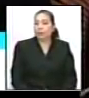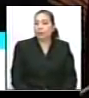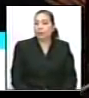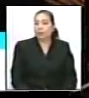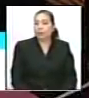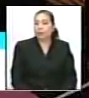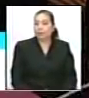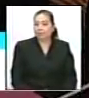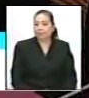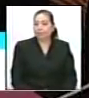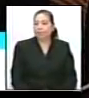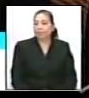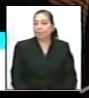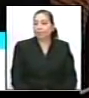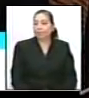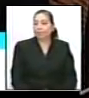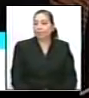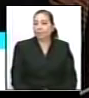de Congreso Televisión.